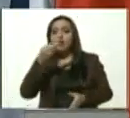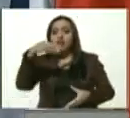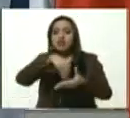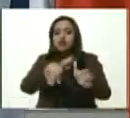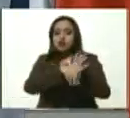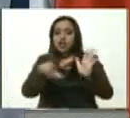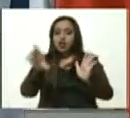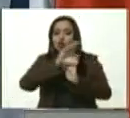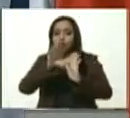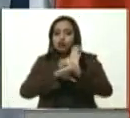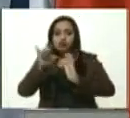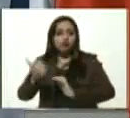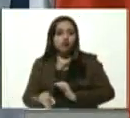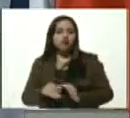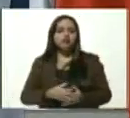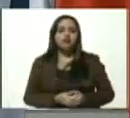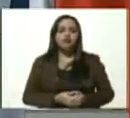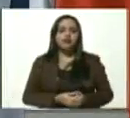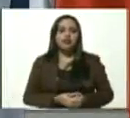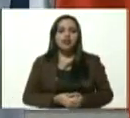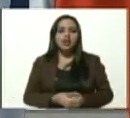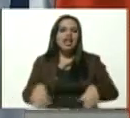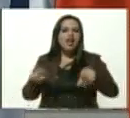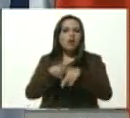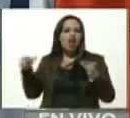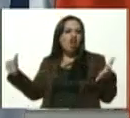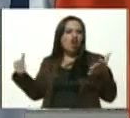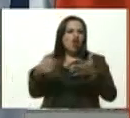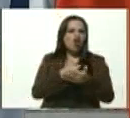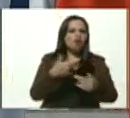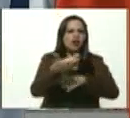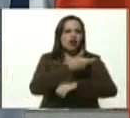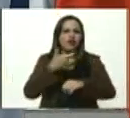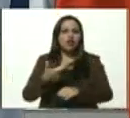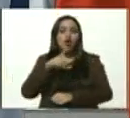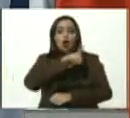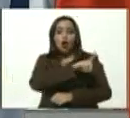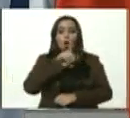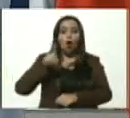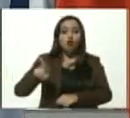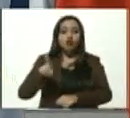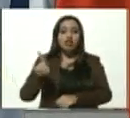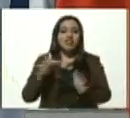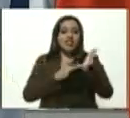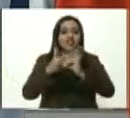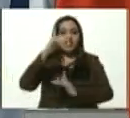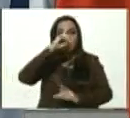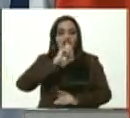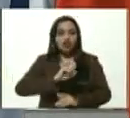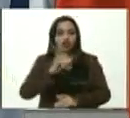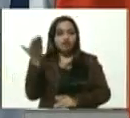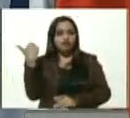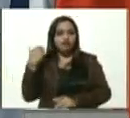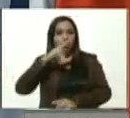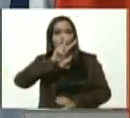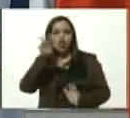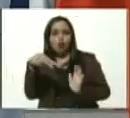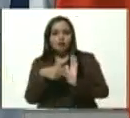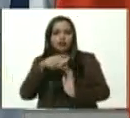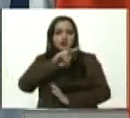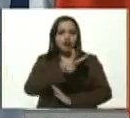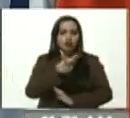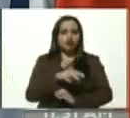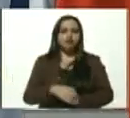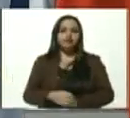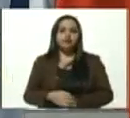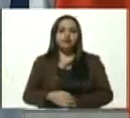ley fue el golpe de Estado del 11 de abril del año 2002, del cual, por cierto, el